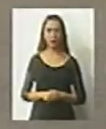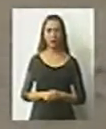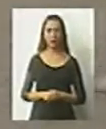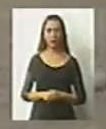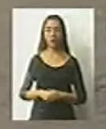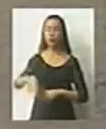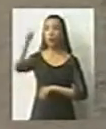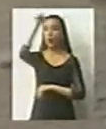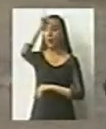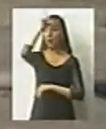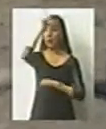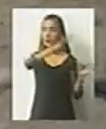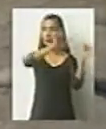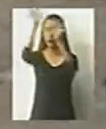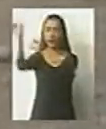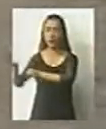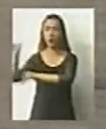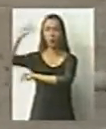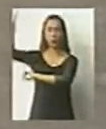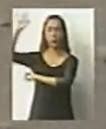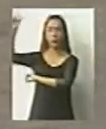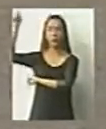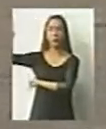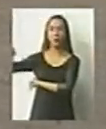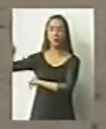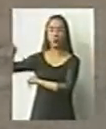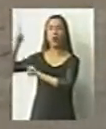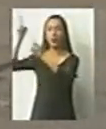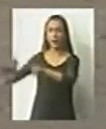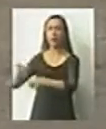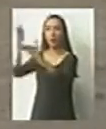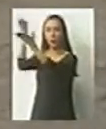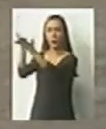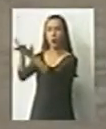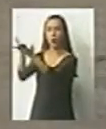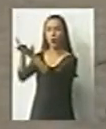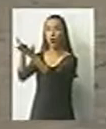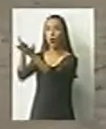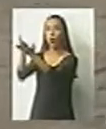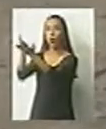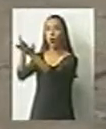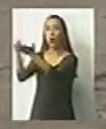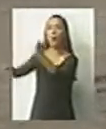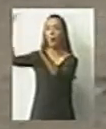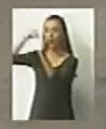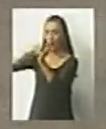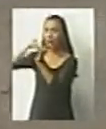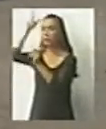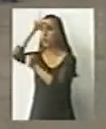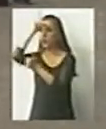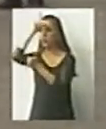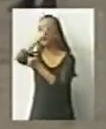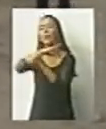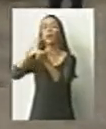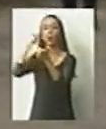efecto de dar cumplimiento, se solicitó la colaboración del personal policial de la ciudad de San Salvador de Jujuy como de